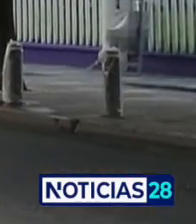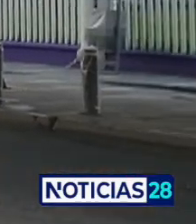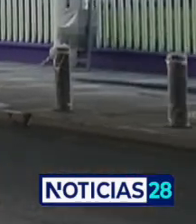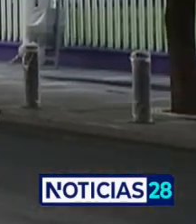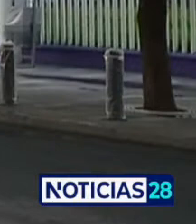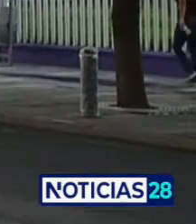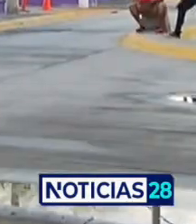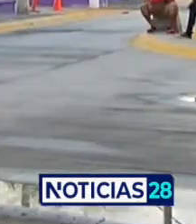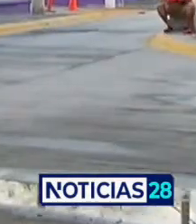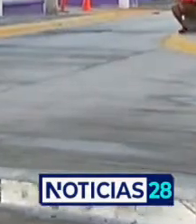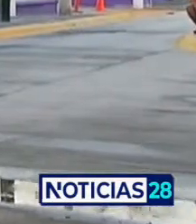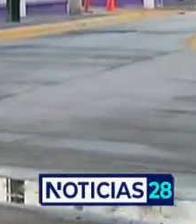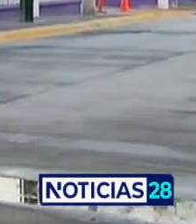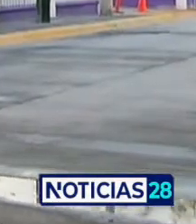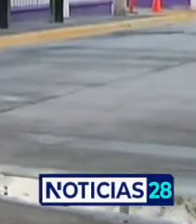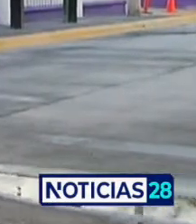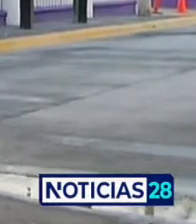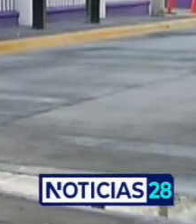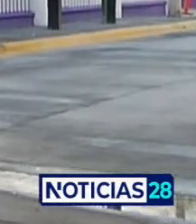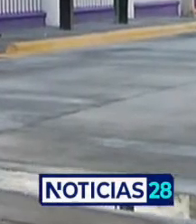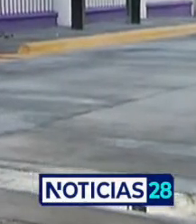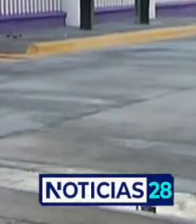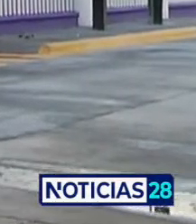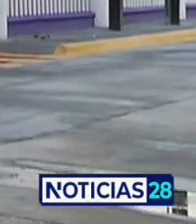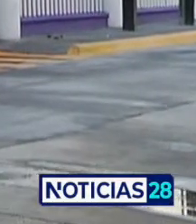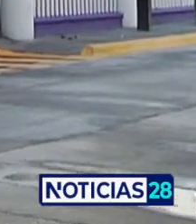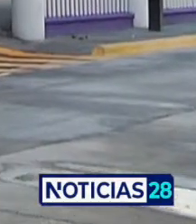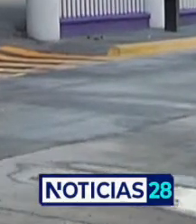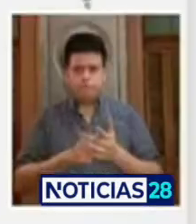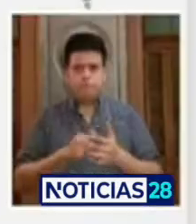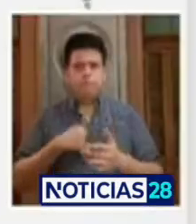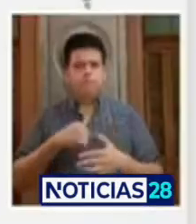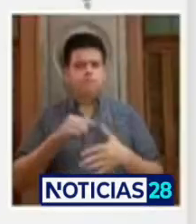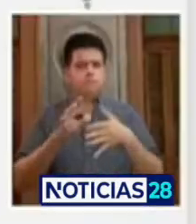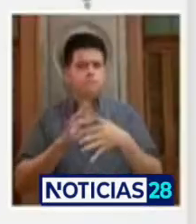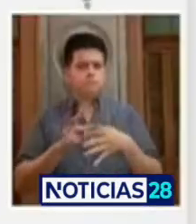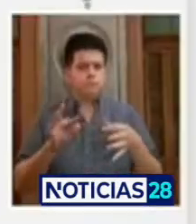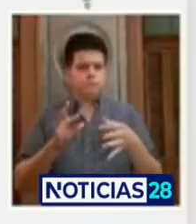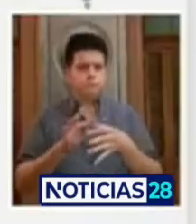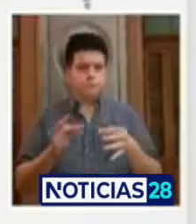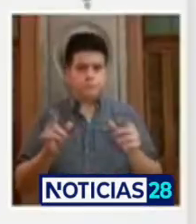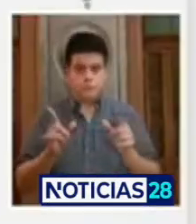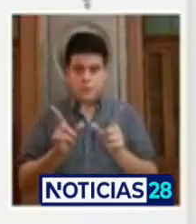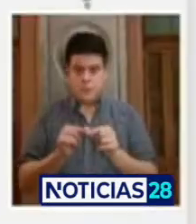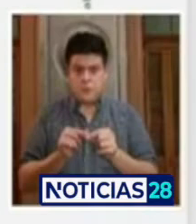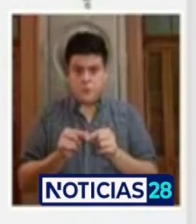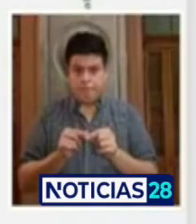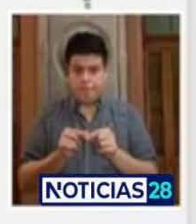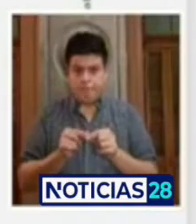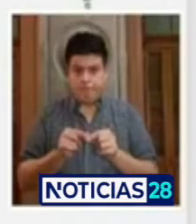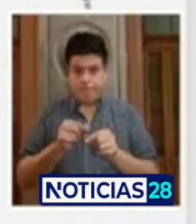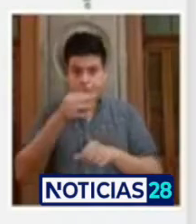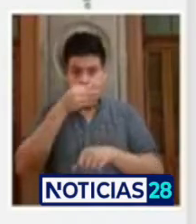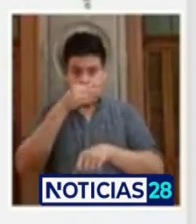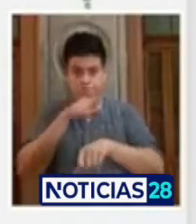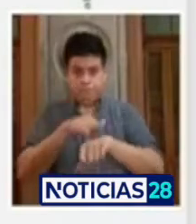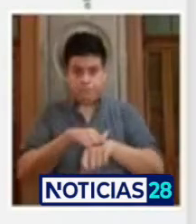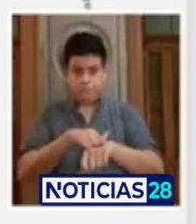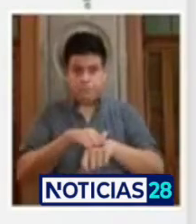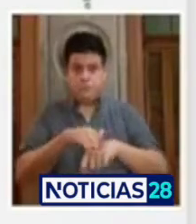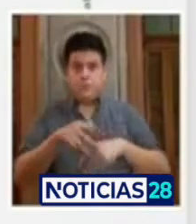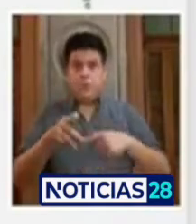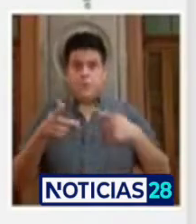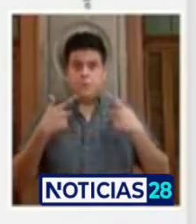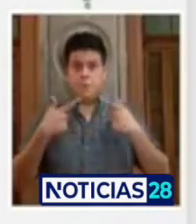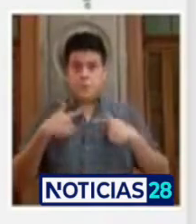hospitalizaciones en personas menores de edad es del 1.6 por ciento pero la carga de enfermedad en pacientes o en